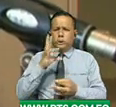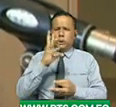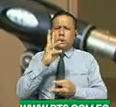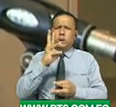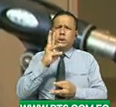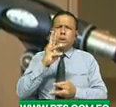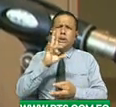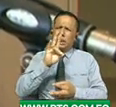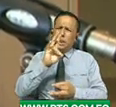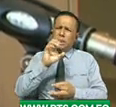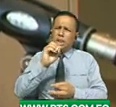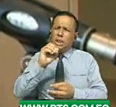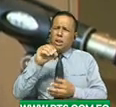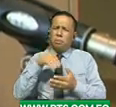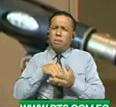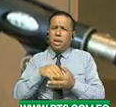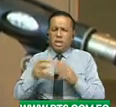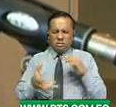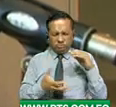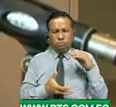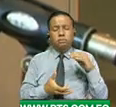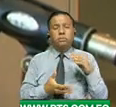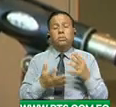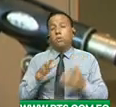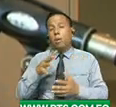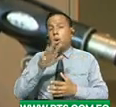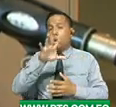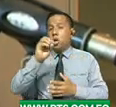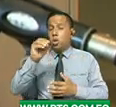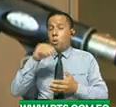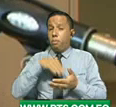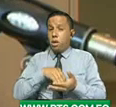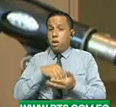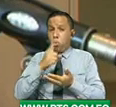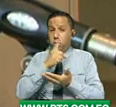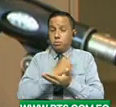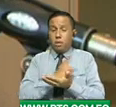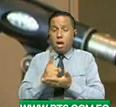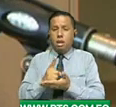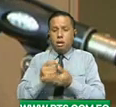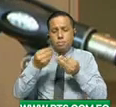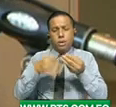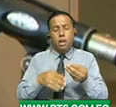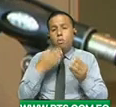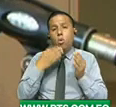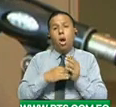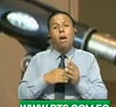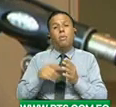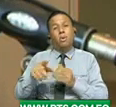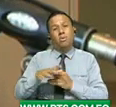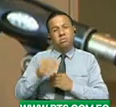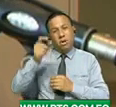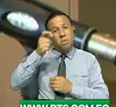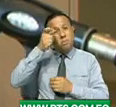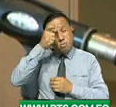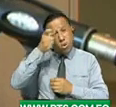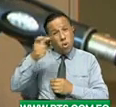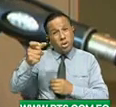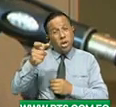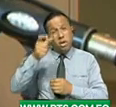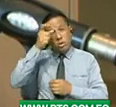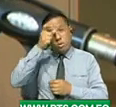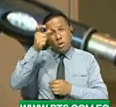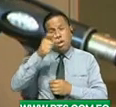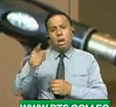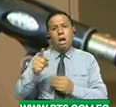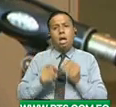millones de dólares semanales. Y Medio Oriente, que es el 15%, donde está el principal puerto de Turquía, no podemos ingresar